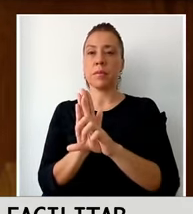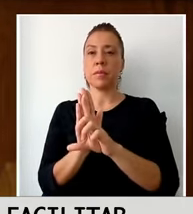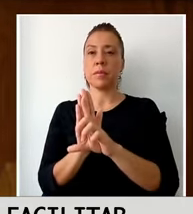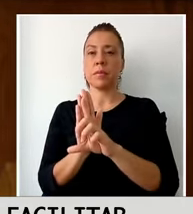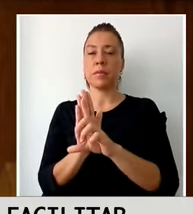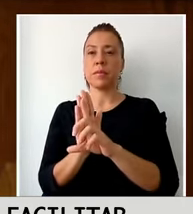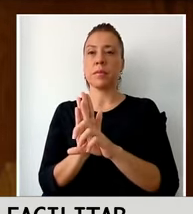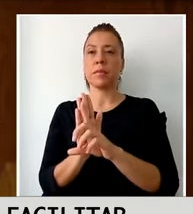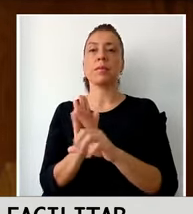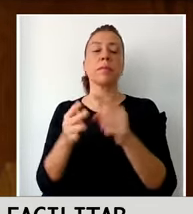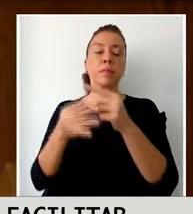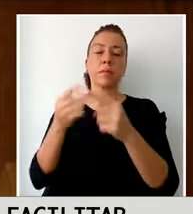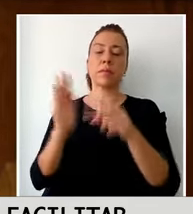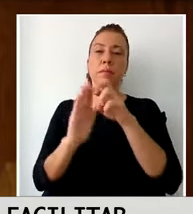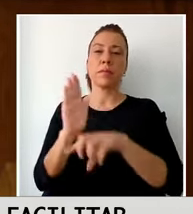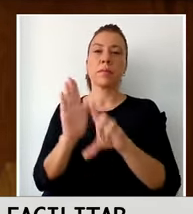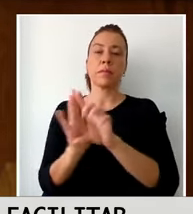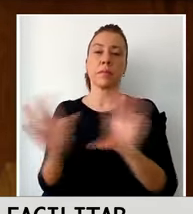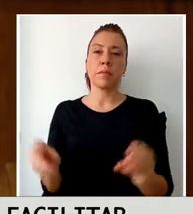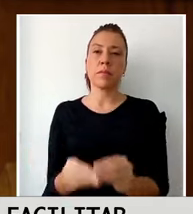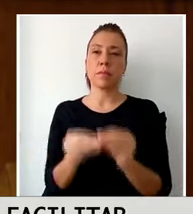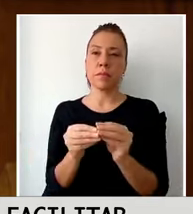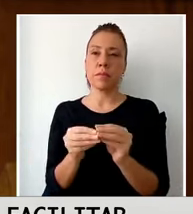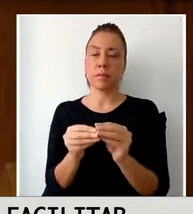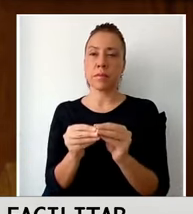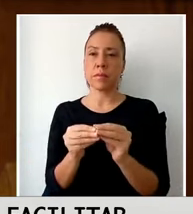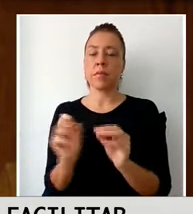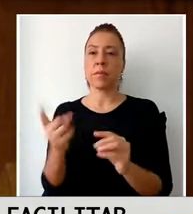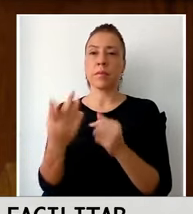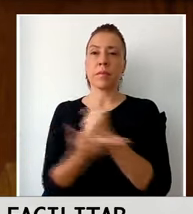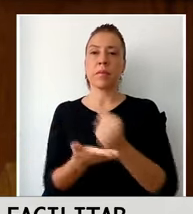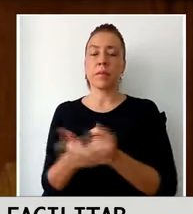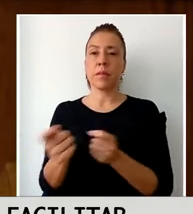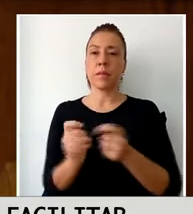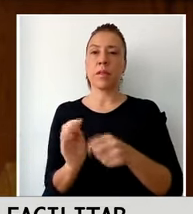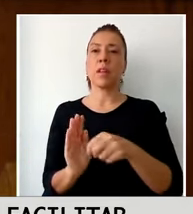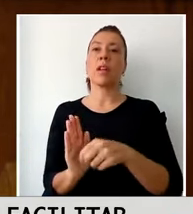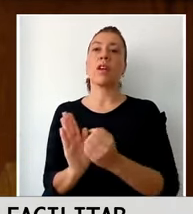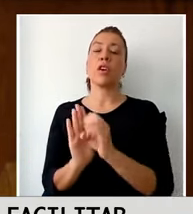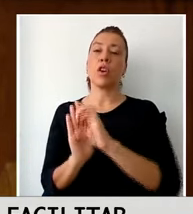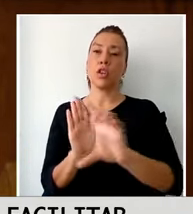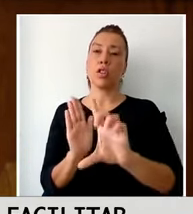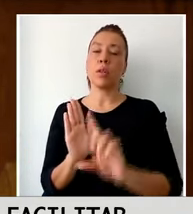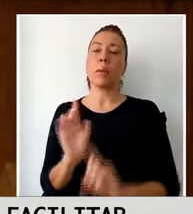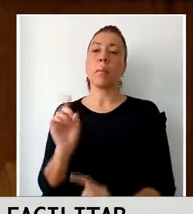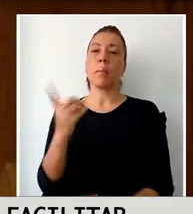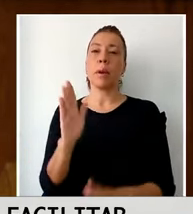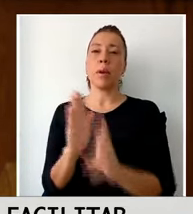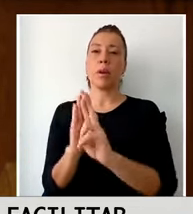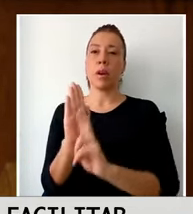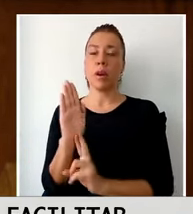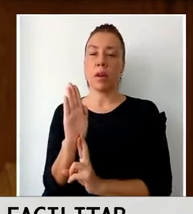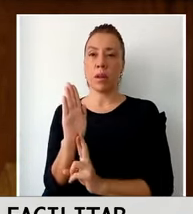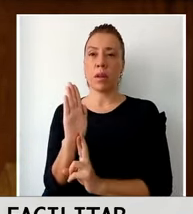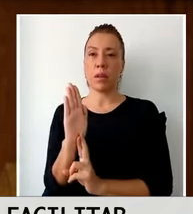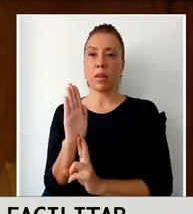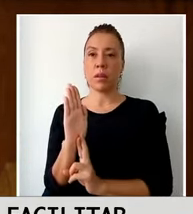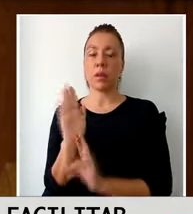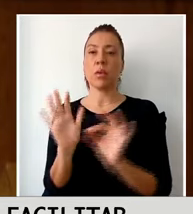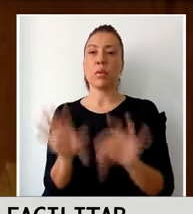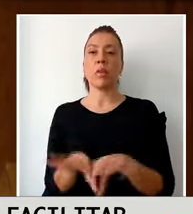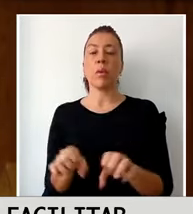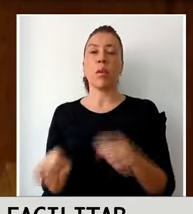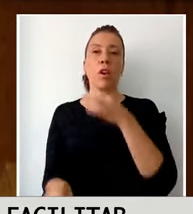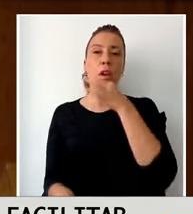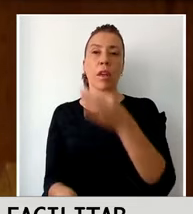siguientes iniciativas legales refundidas en primer trámite constitucional y primero reglamentario de conformidad lo dispuesto en